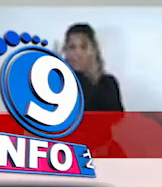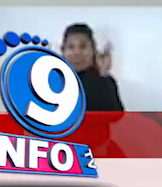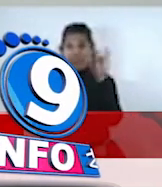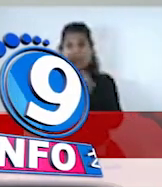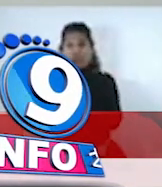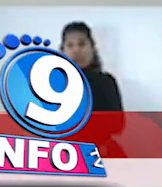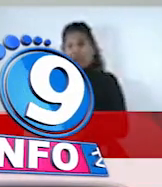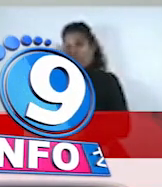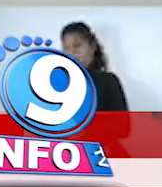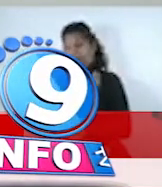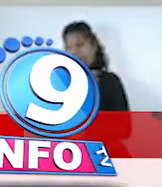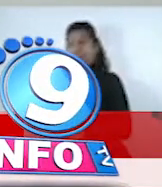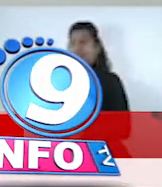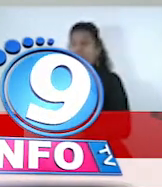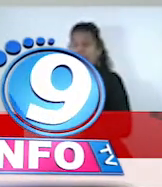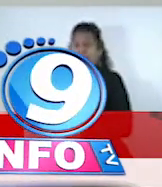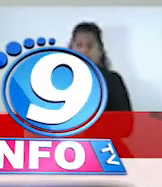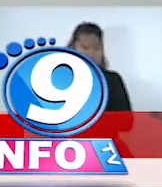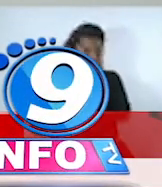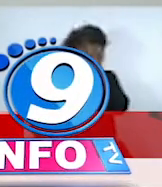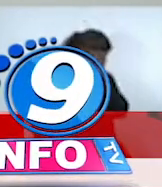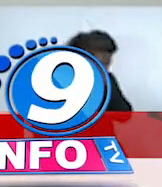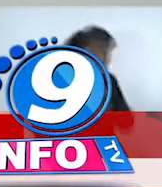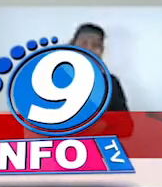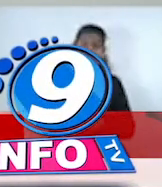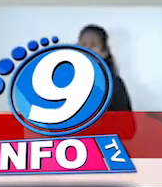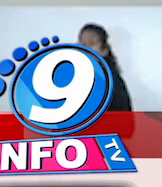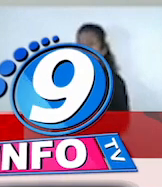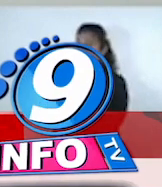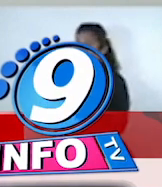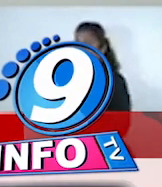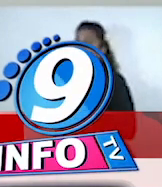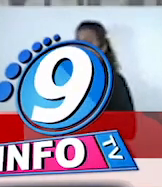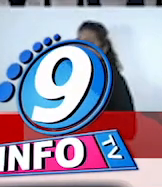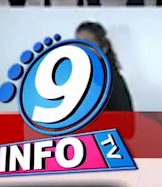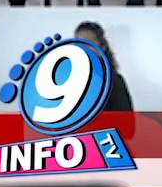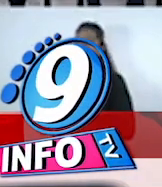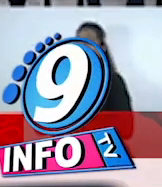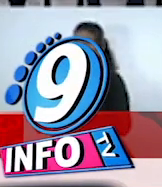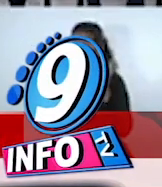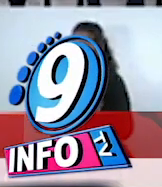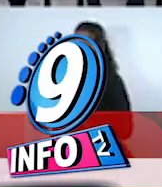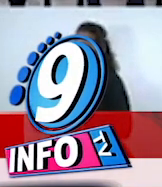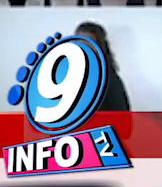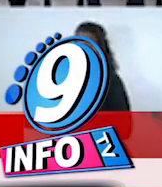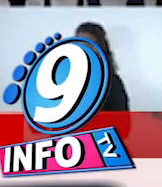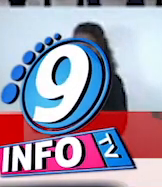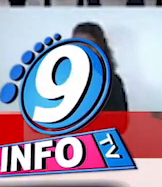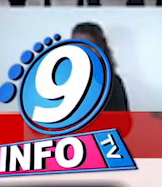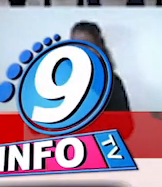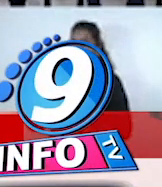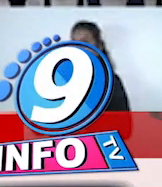un tema de mucha tensión en el país. Y como comisionados nacionales tenemos un gran reto. Por un lado tenemos